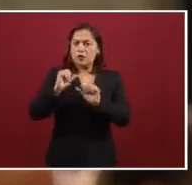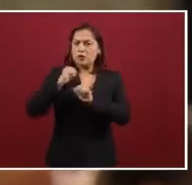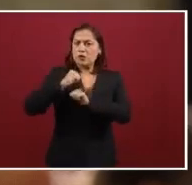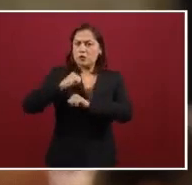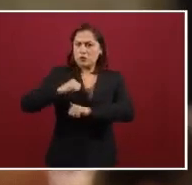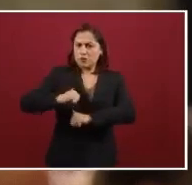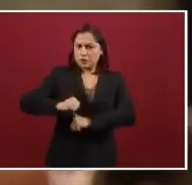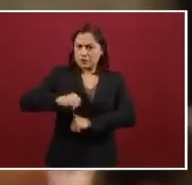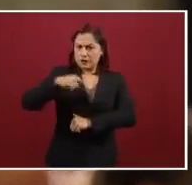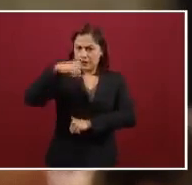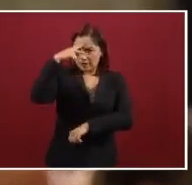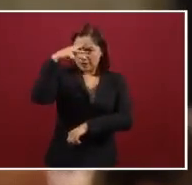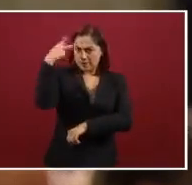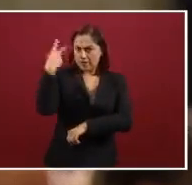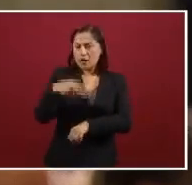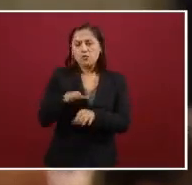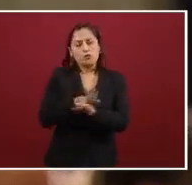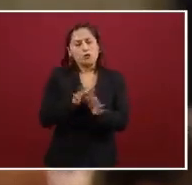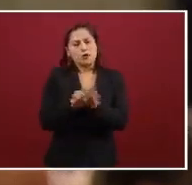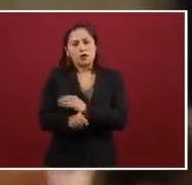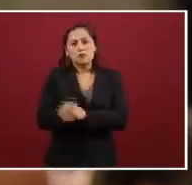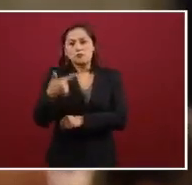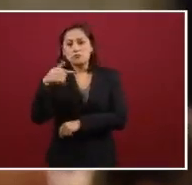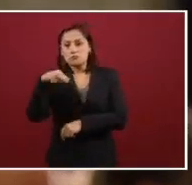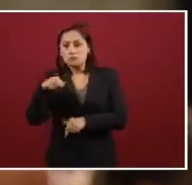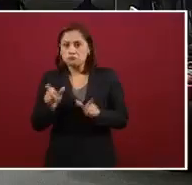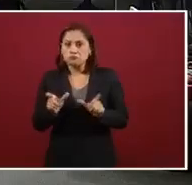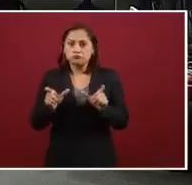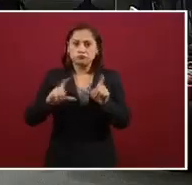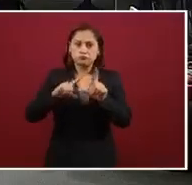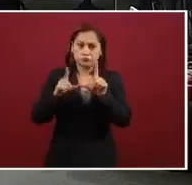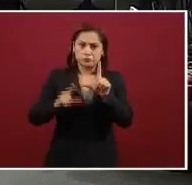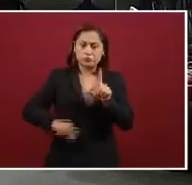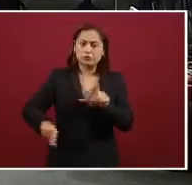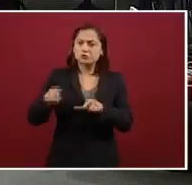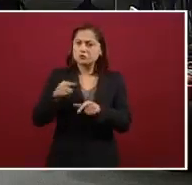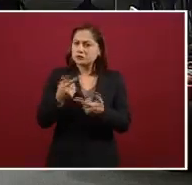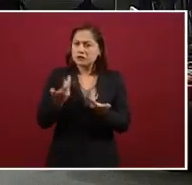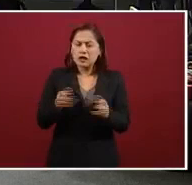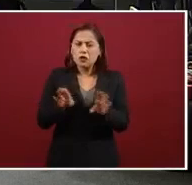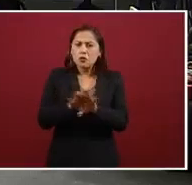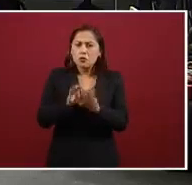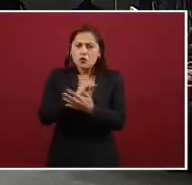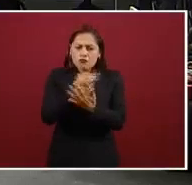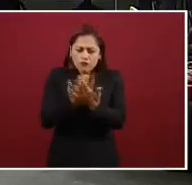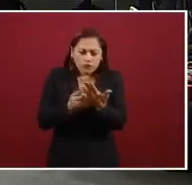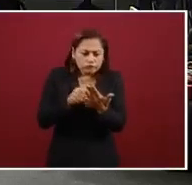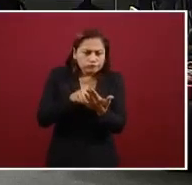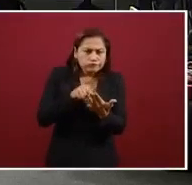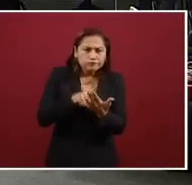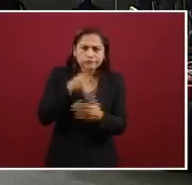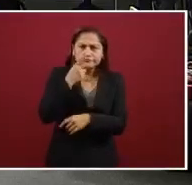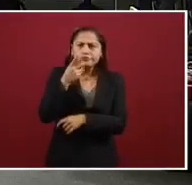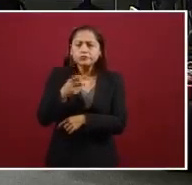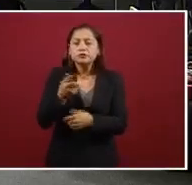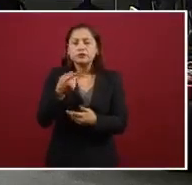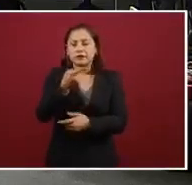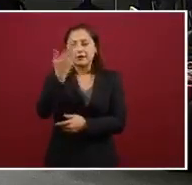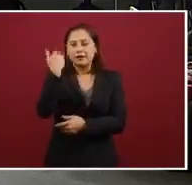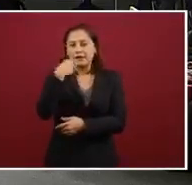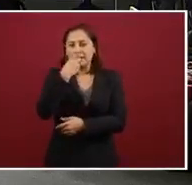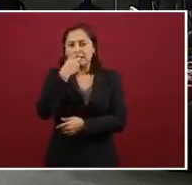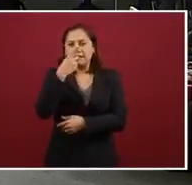Guardia Nacional. Por ahí desde un principio se hablaba, bueno, pues incluso lo mencionaba Estados Unidos, que cruzaba